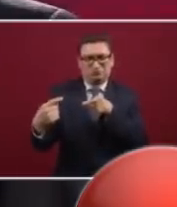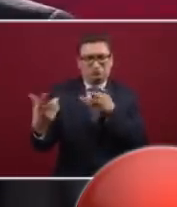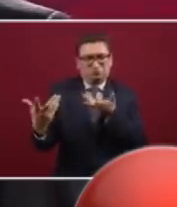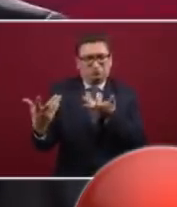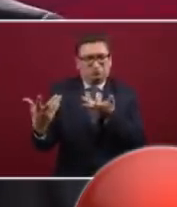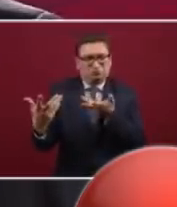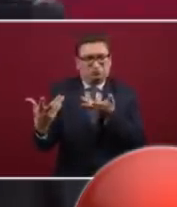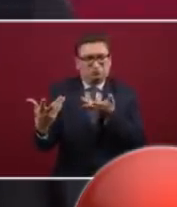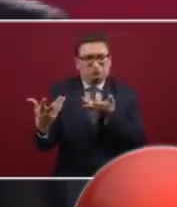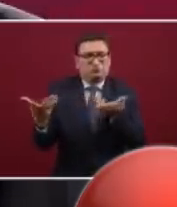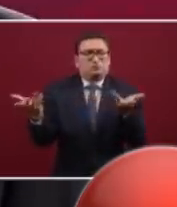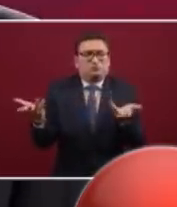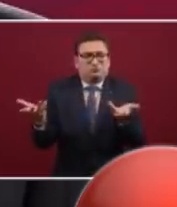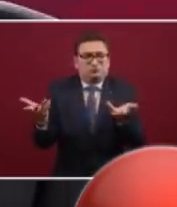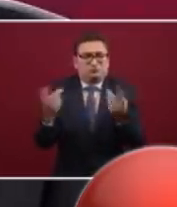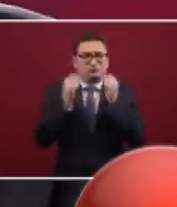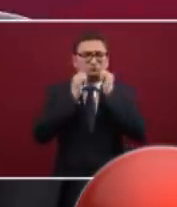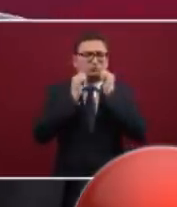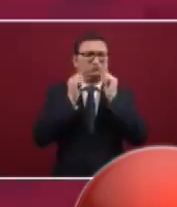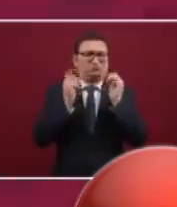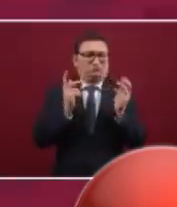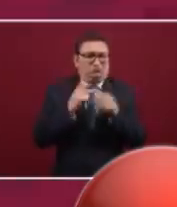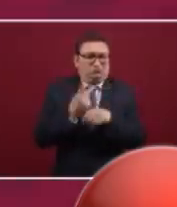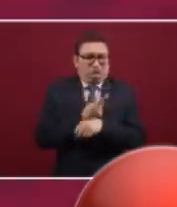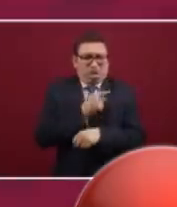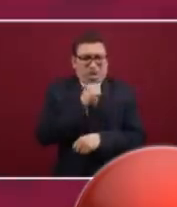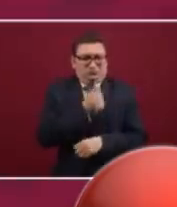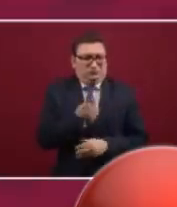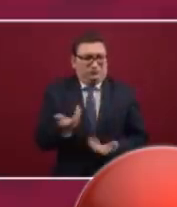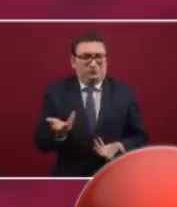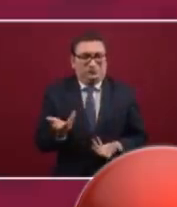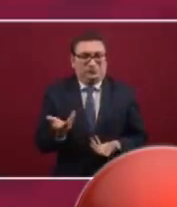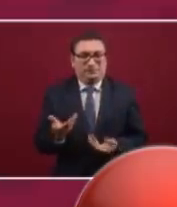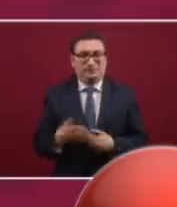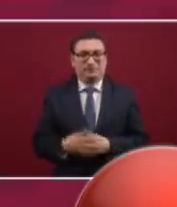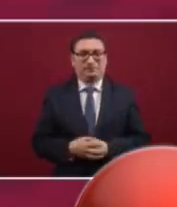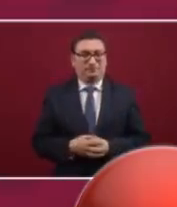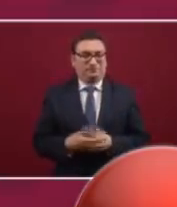Entonces, ¿y qué pasa? Nada.